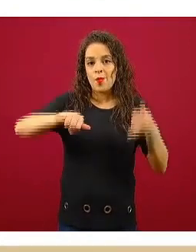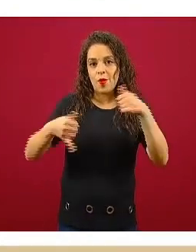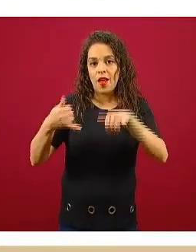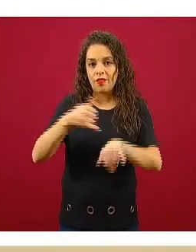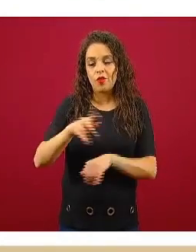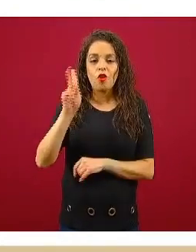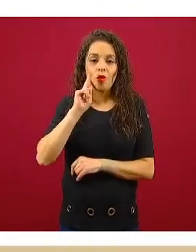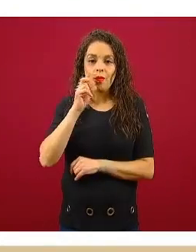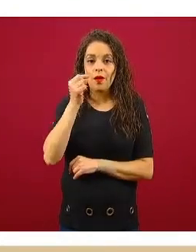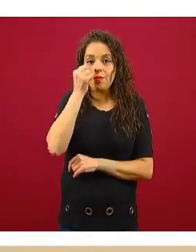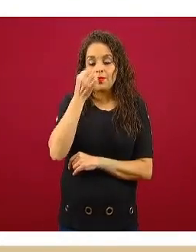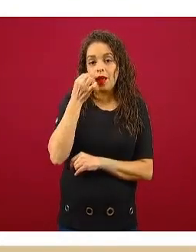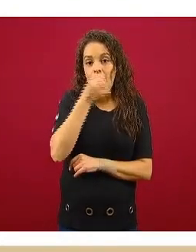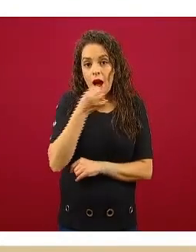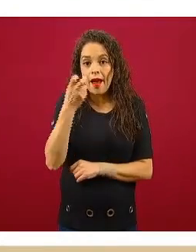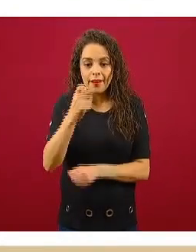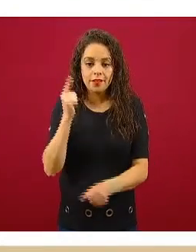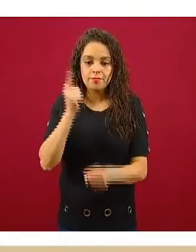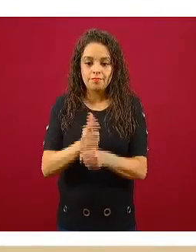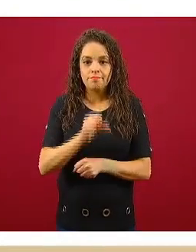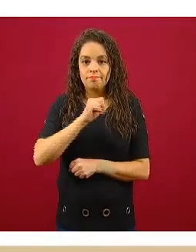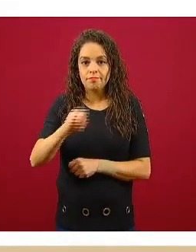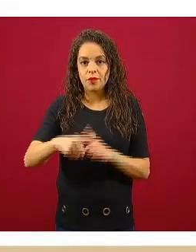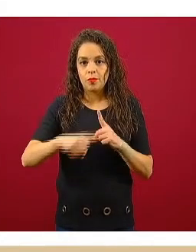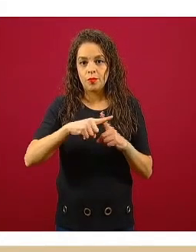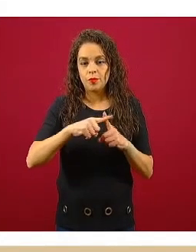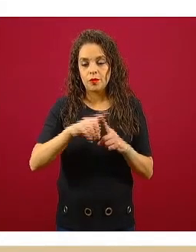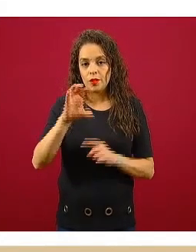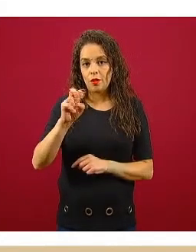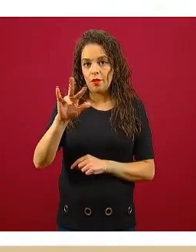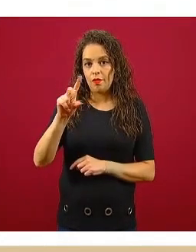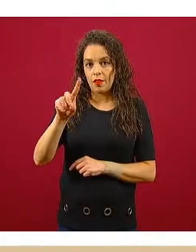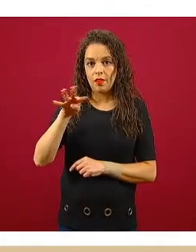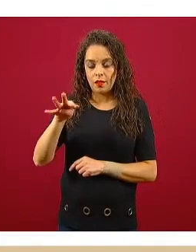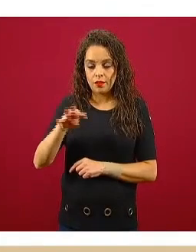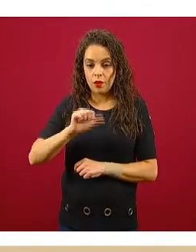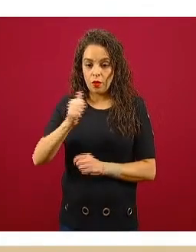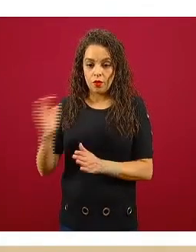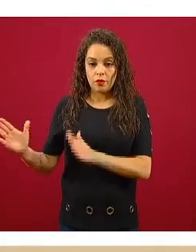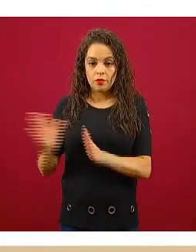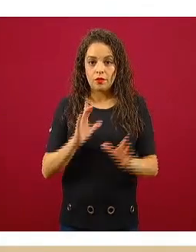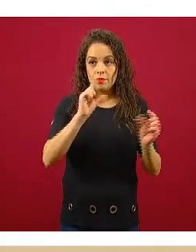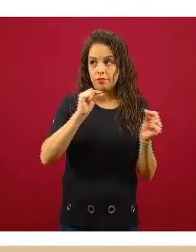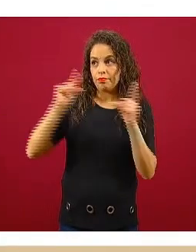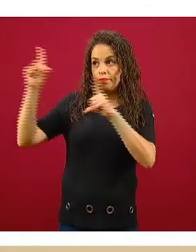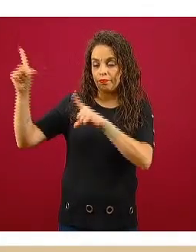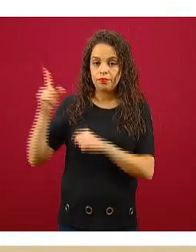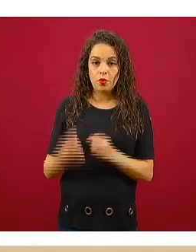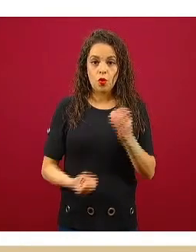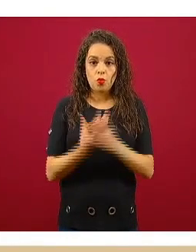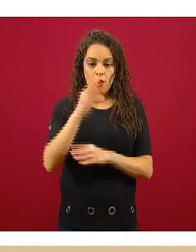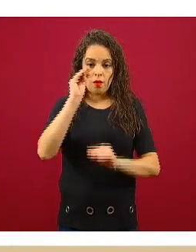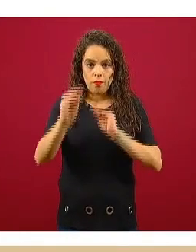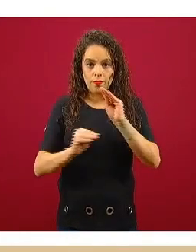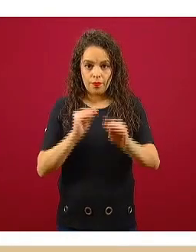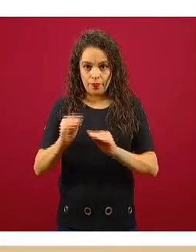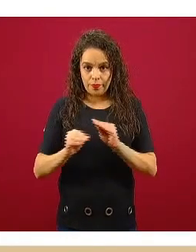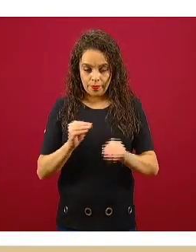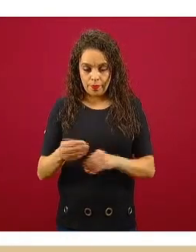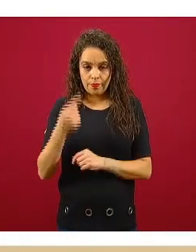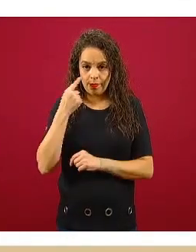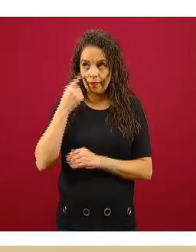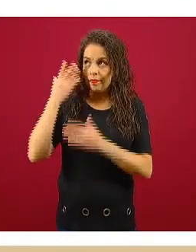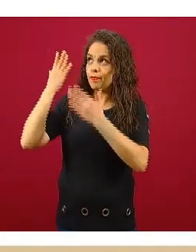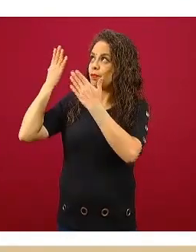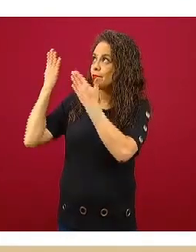la enfermedad. En la siguiente diapositiva, nuestra curva epidémica actualizada, vemos la tendencia,